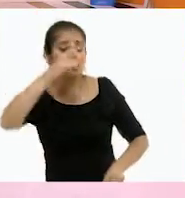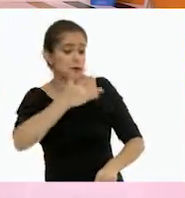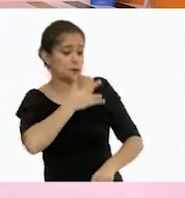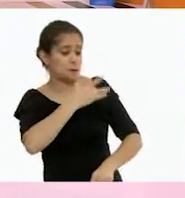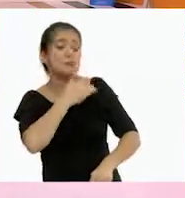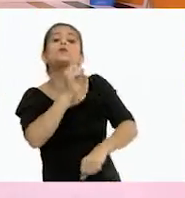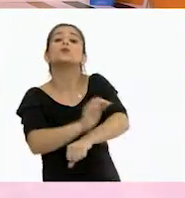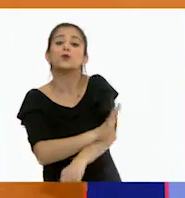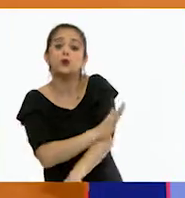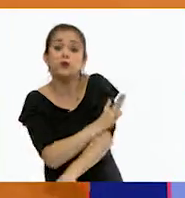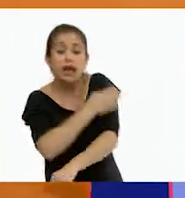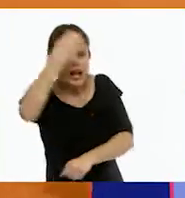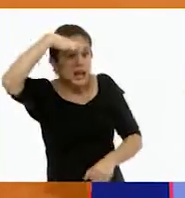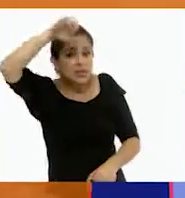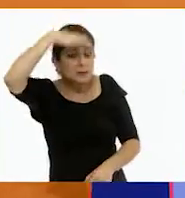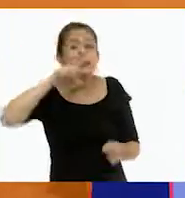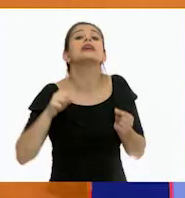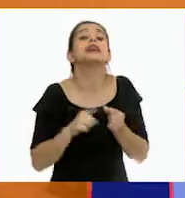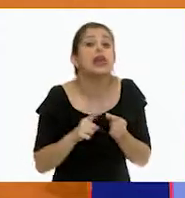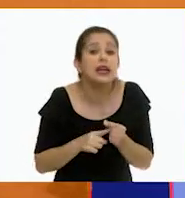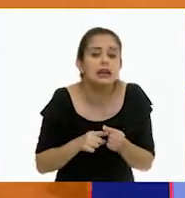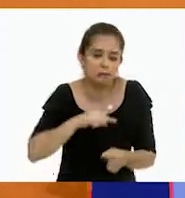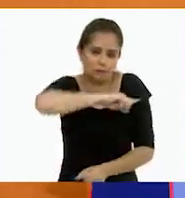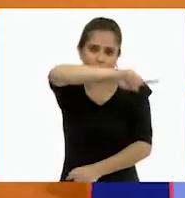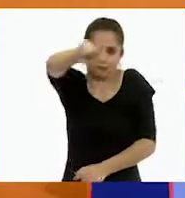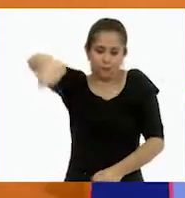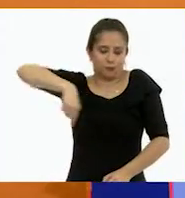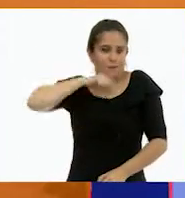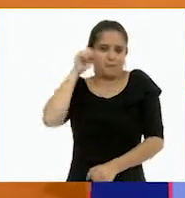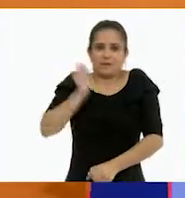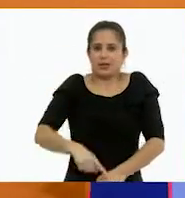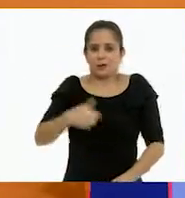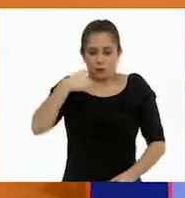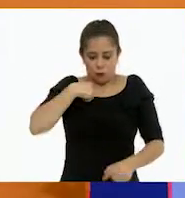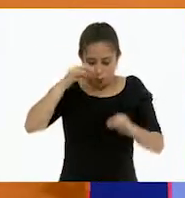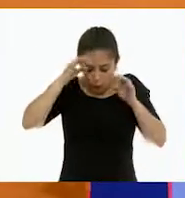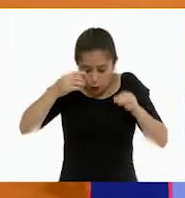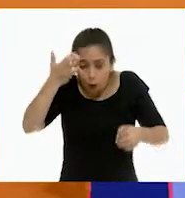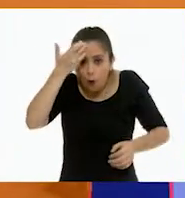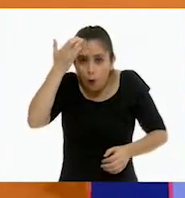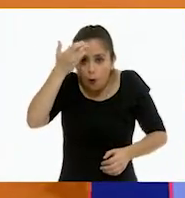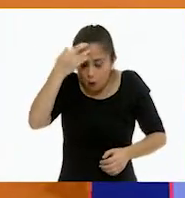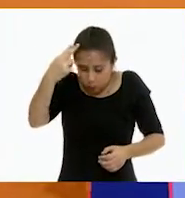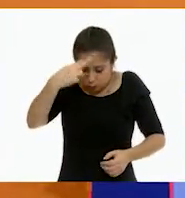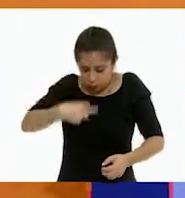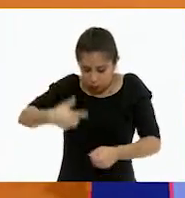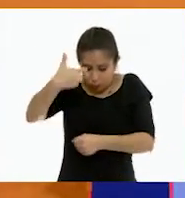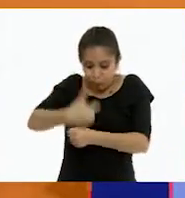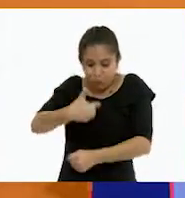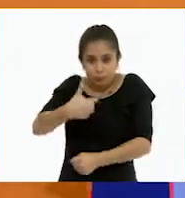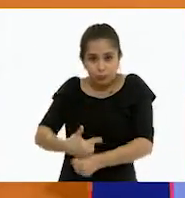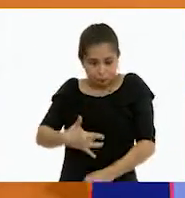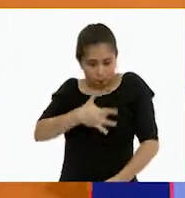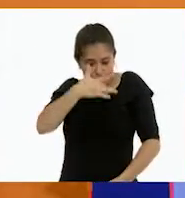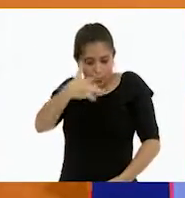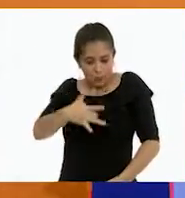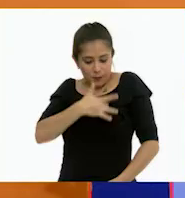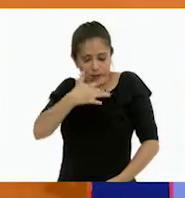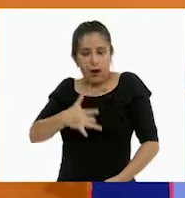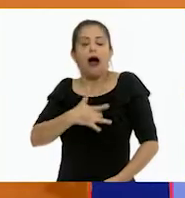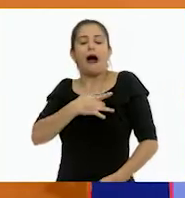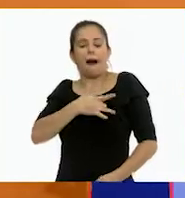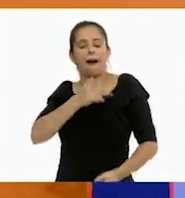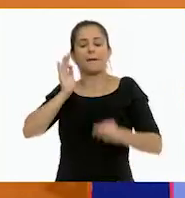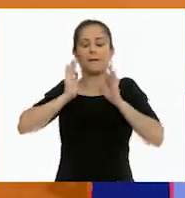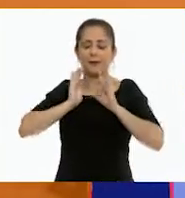socioemocional? ¿Quiénes? Pues nosotros mismos, porque nosotros tenemos que aprender a conocernos y de reconocer lo que sabemos es